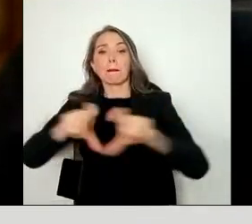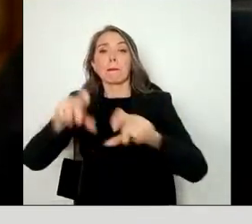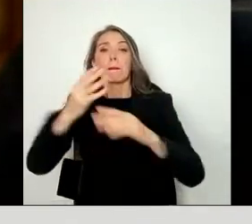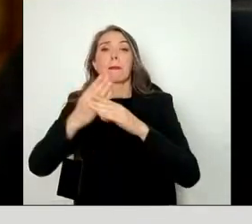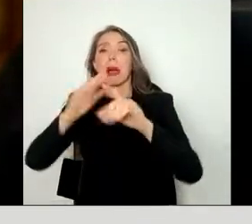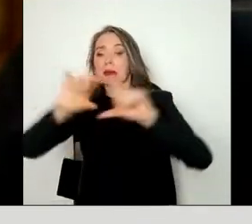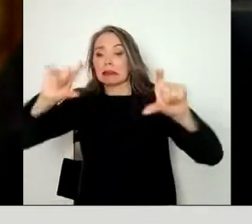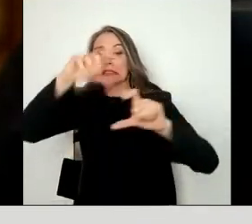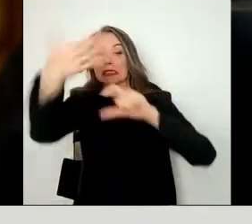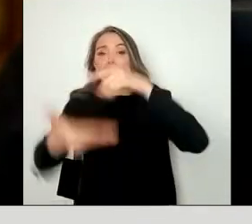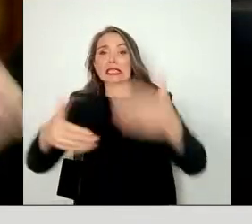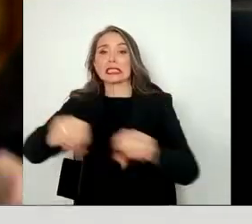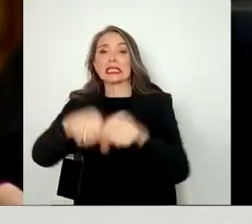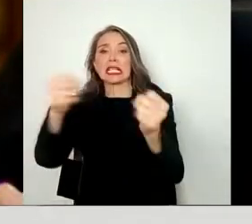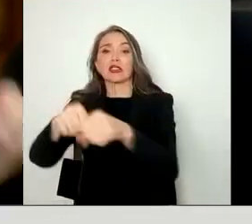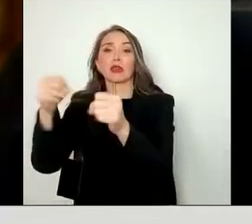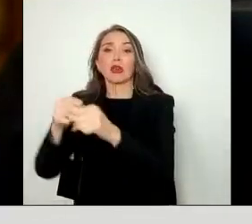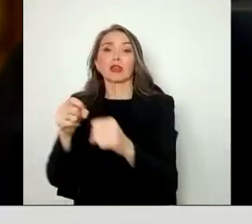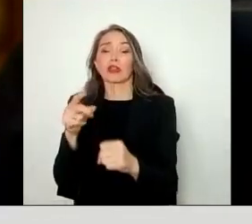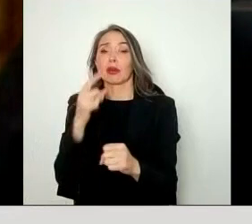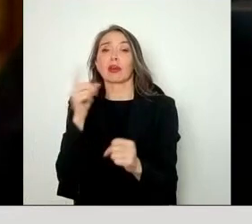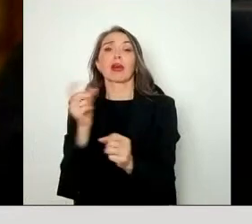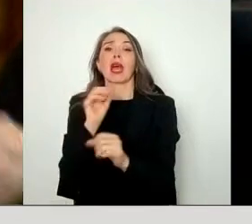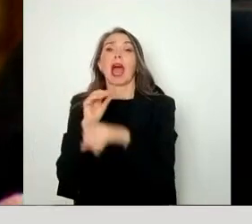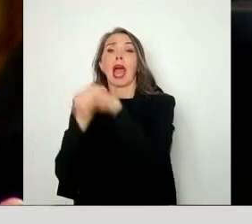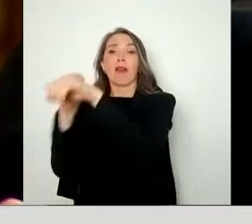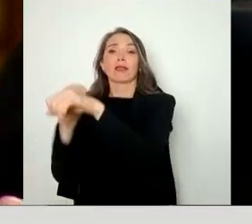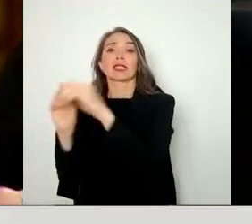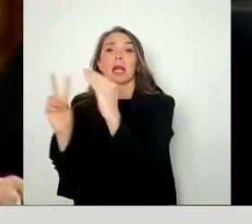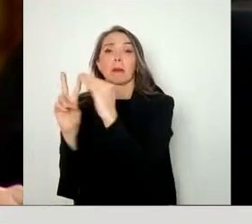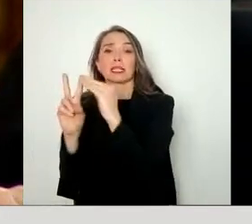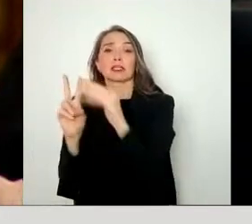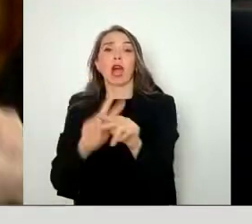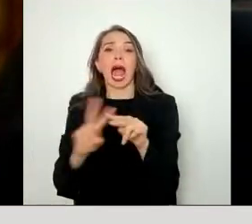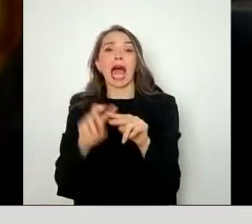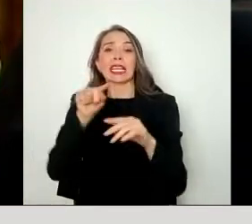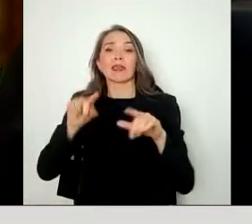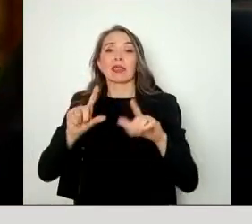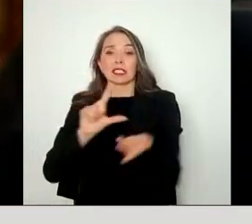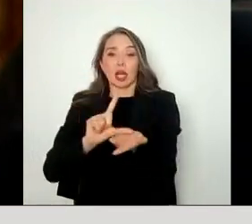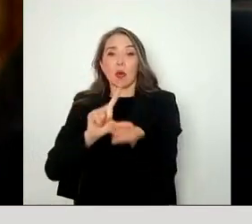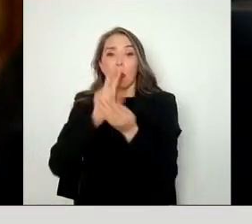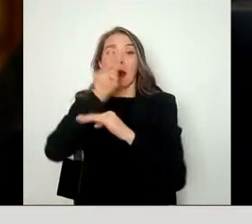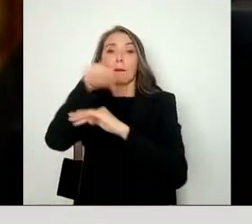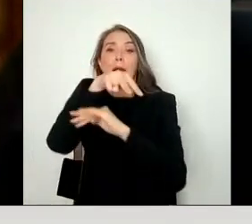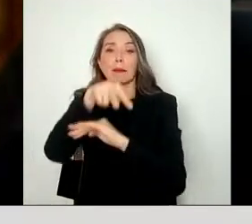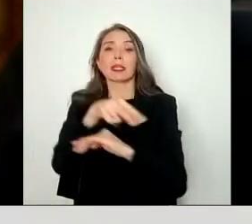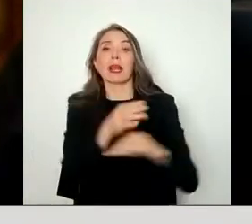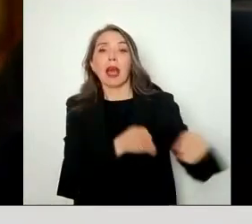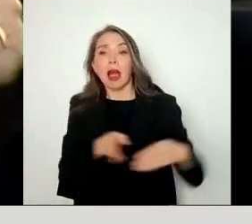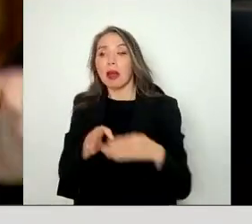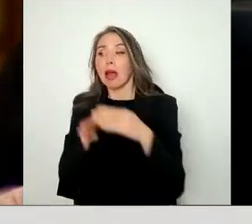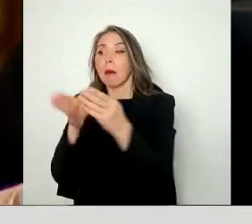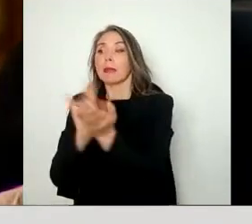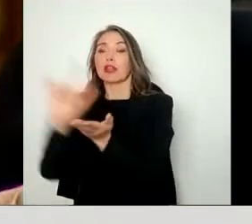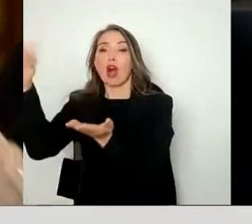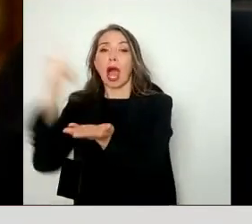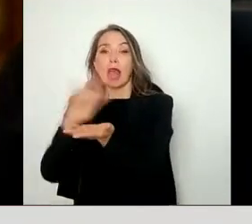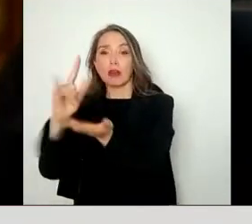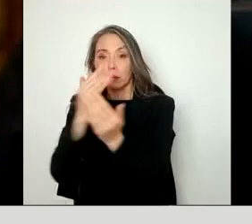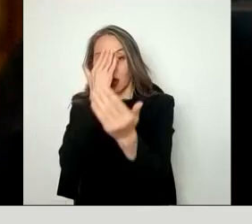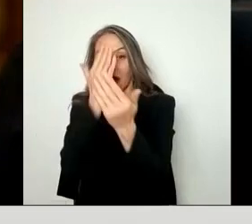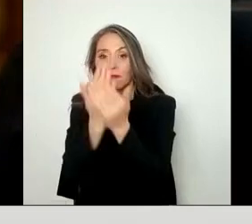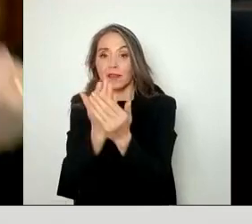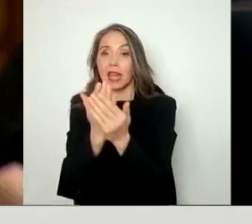está en condiciones indignantes y por último camino al aeropuerto frente al barrio puerta Sur hay